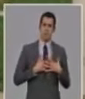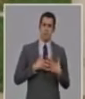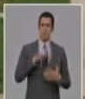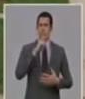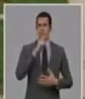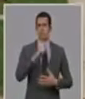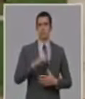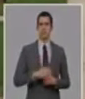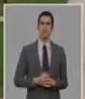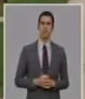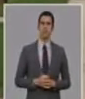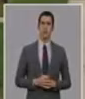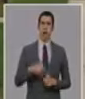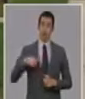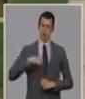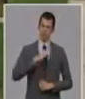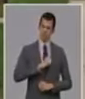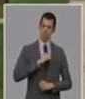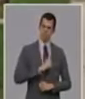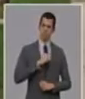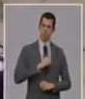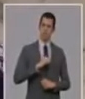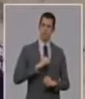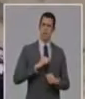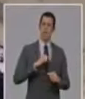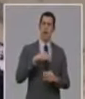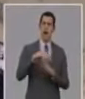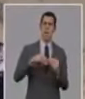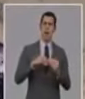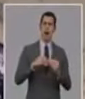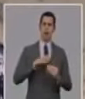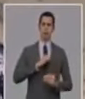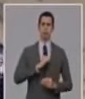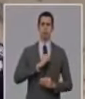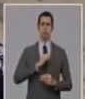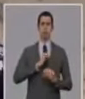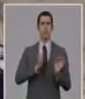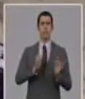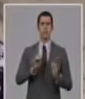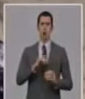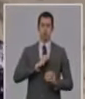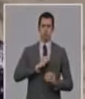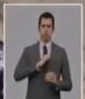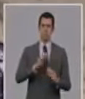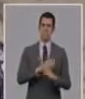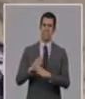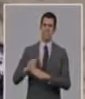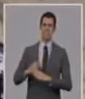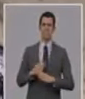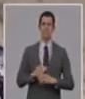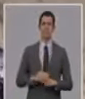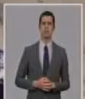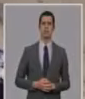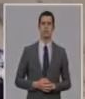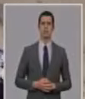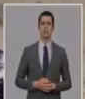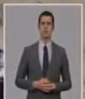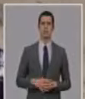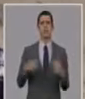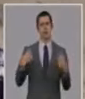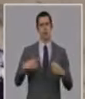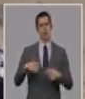le da más fuerte el corazón ahora, arritmia, esas cosas. Un llamado a la población que todo el mundo coopere con esta